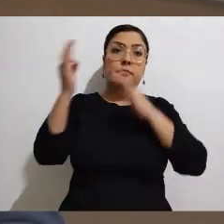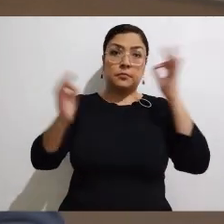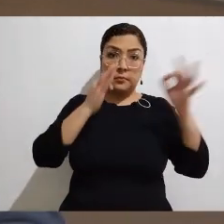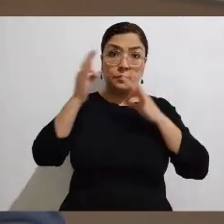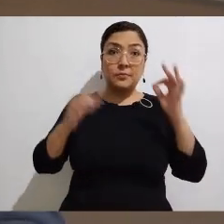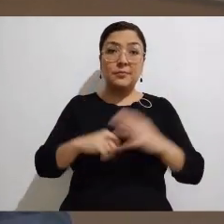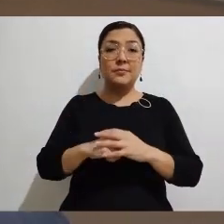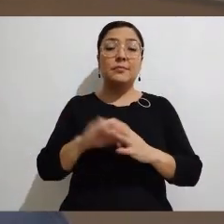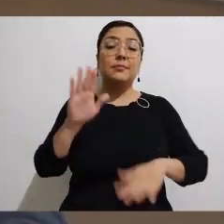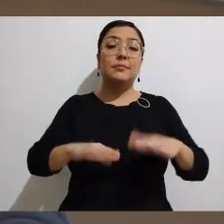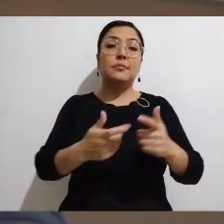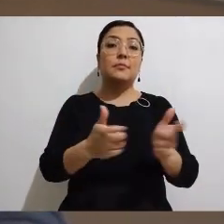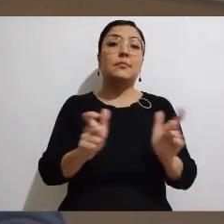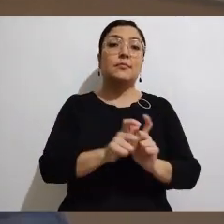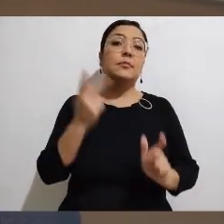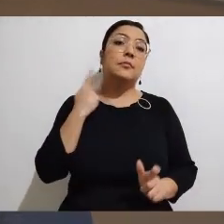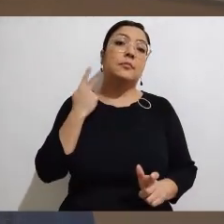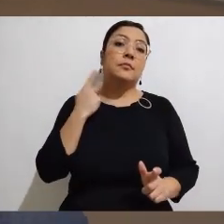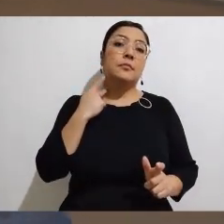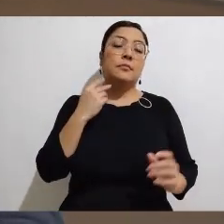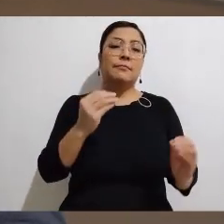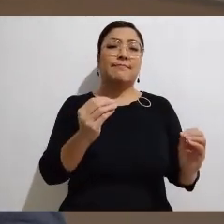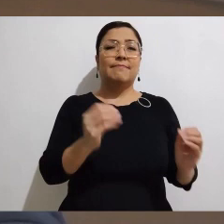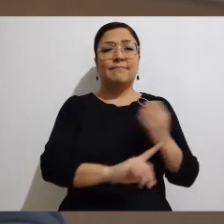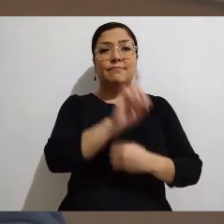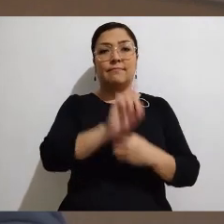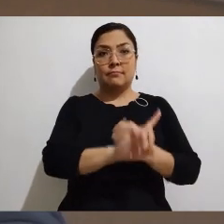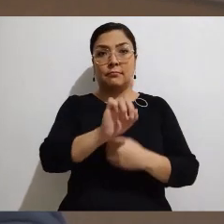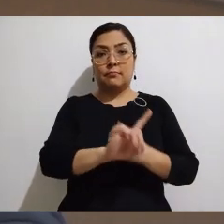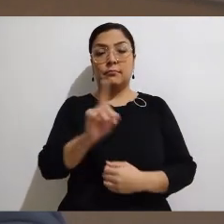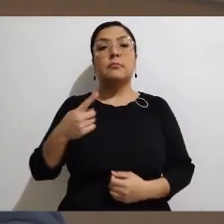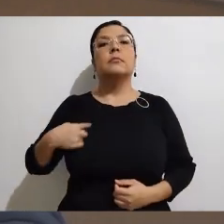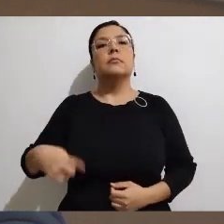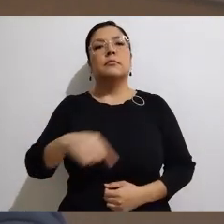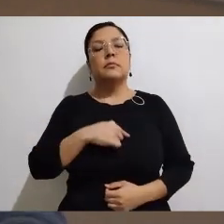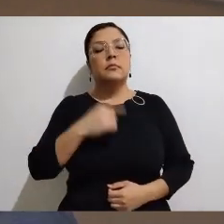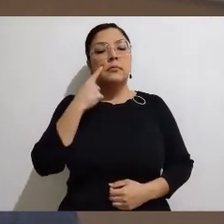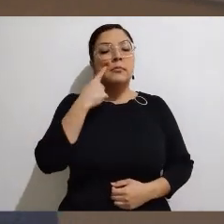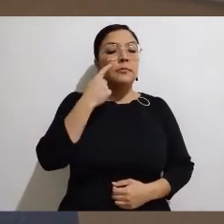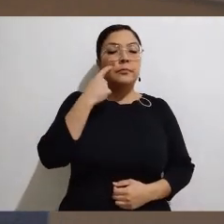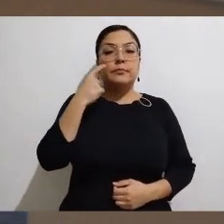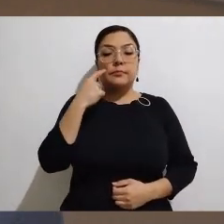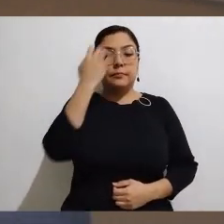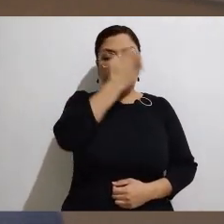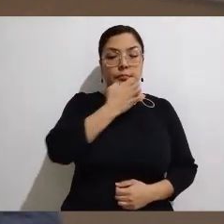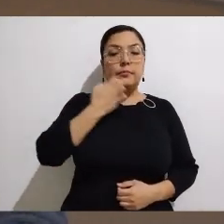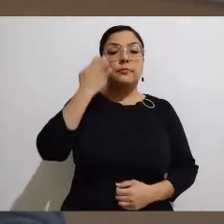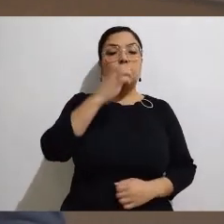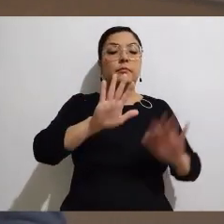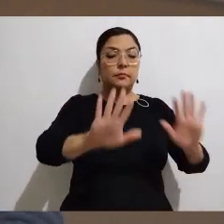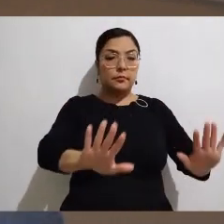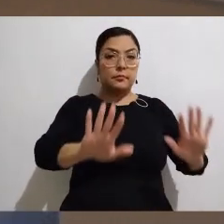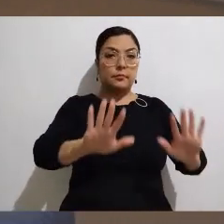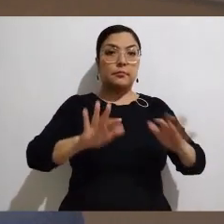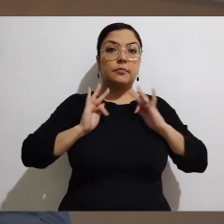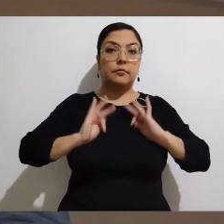políticos aumentan, y pues nosotros como árbitro imparcial tenemos que dirimir esos conflictos que se puedan generar en la